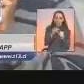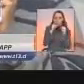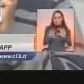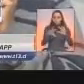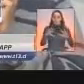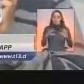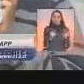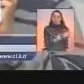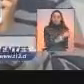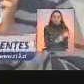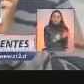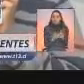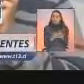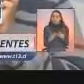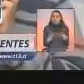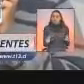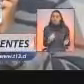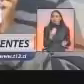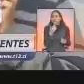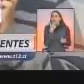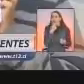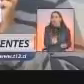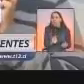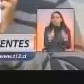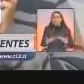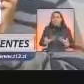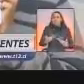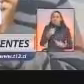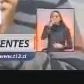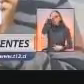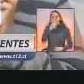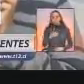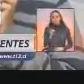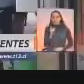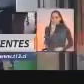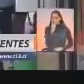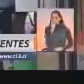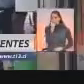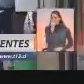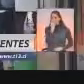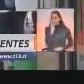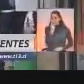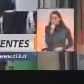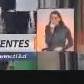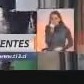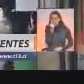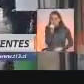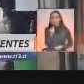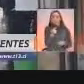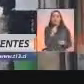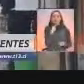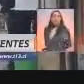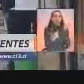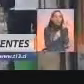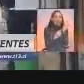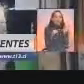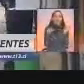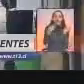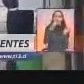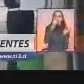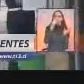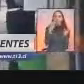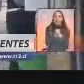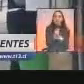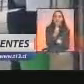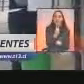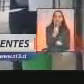solución práctica, útil y realmente funcional para una persona con discapacidad visual o baja visión. Are Burger, comida rápida a